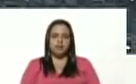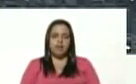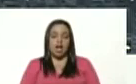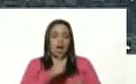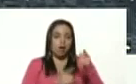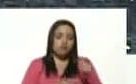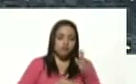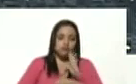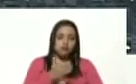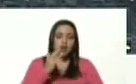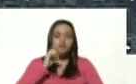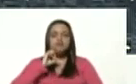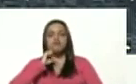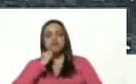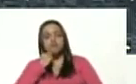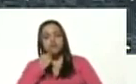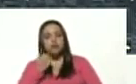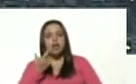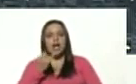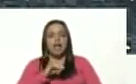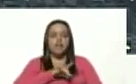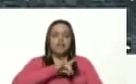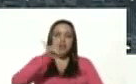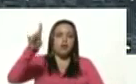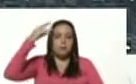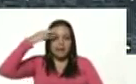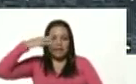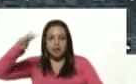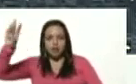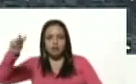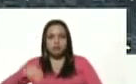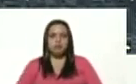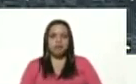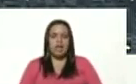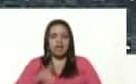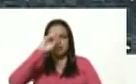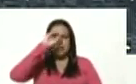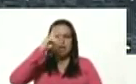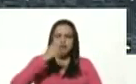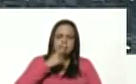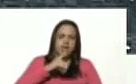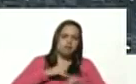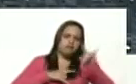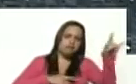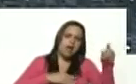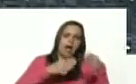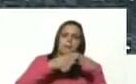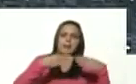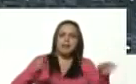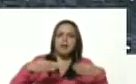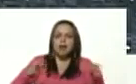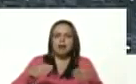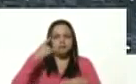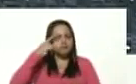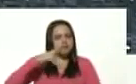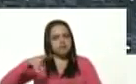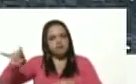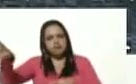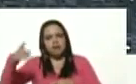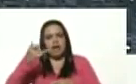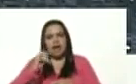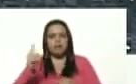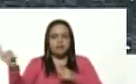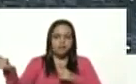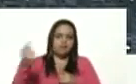Moscú, tenemos vuelo a México, a República Dominicana, Panamá, entre otros.